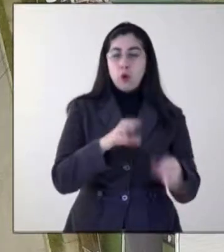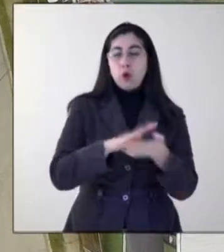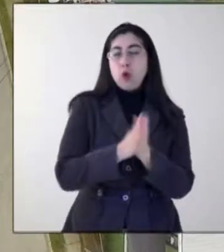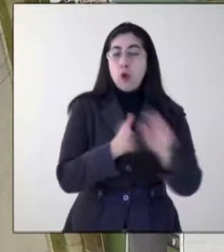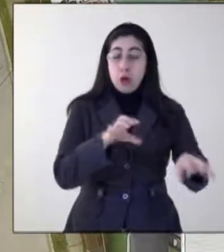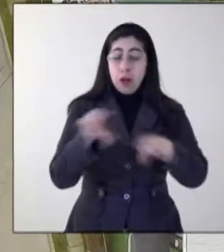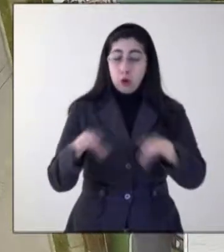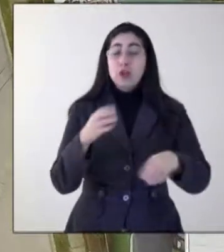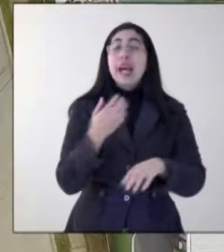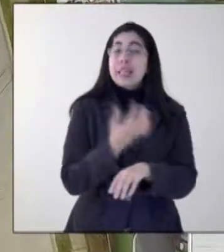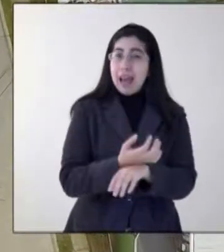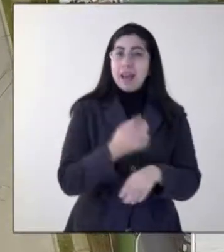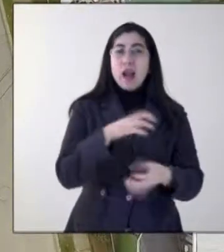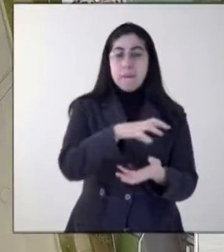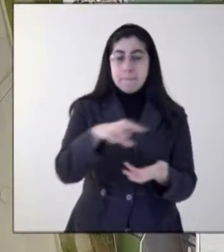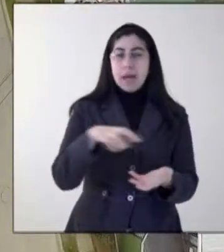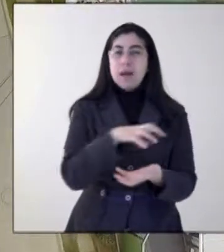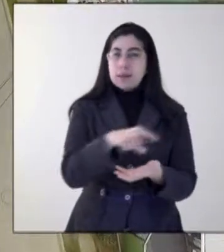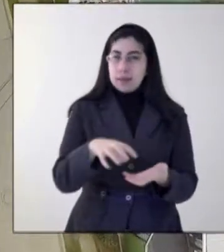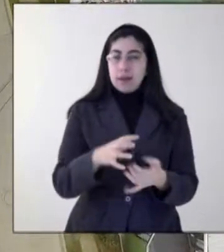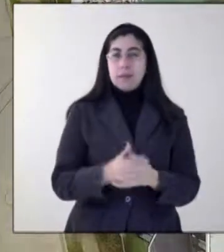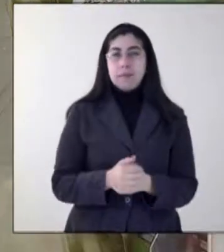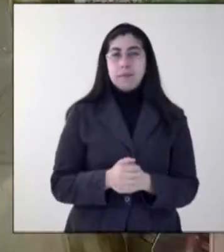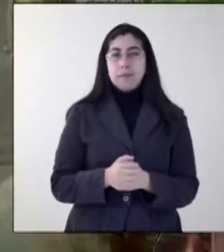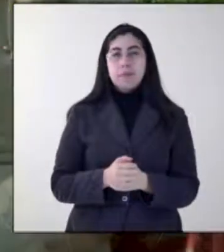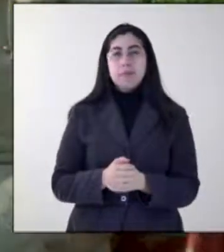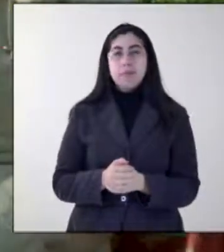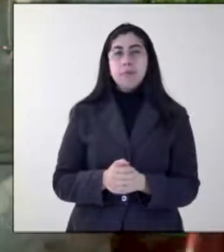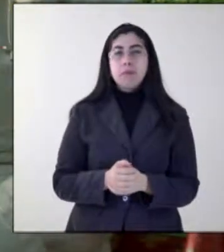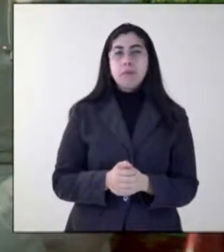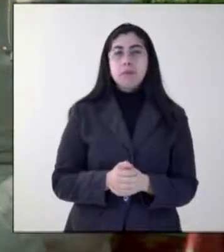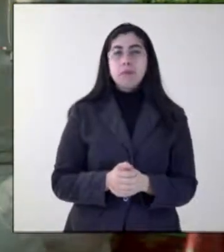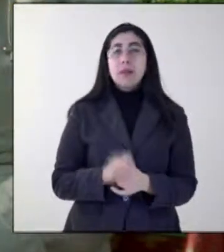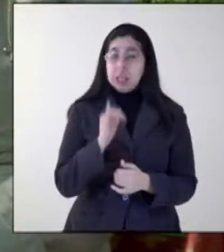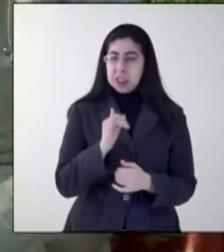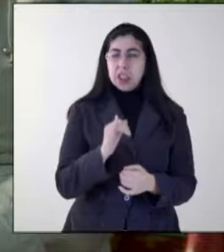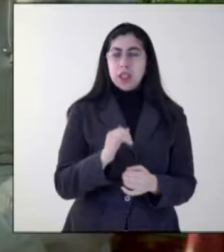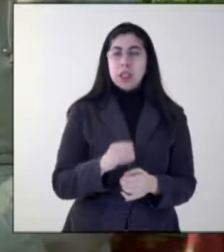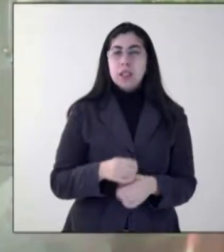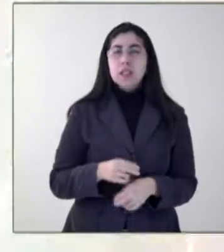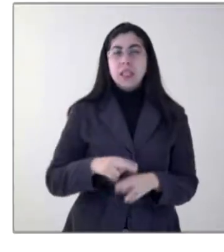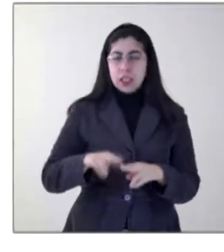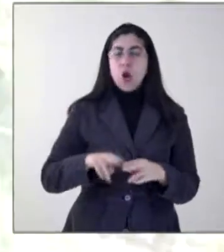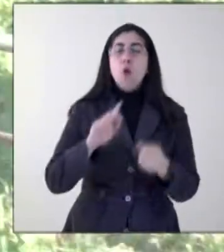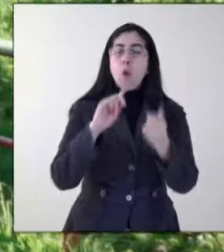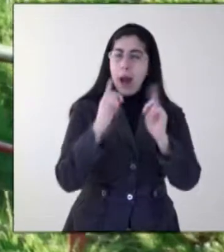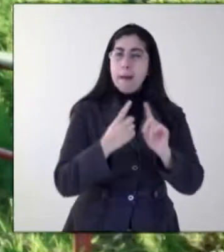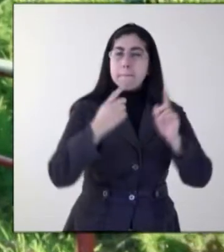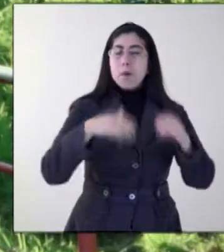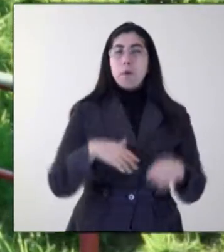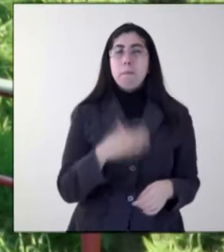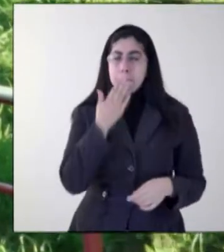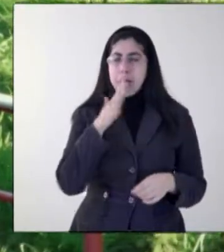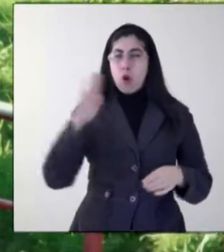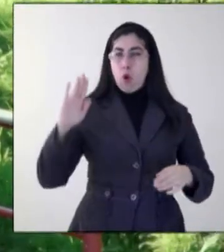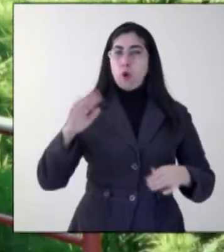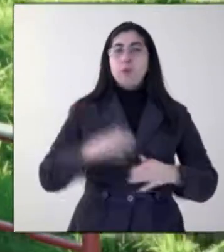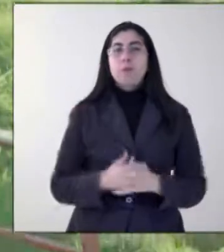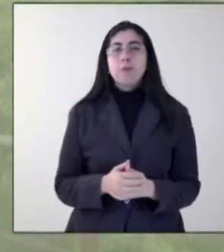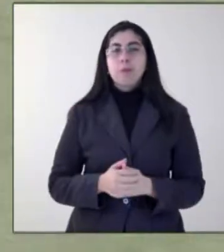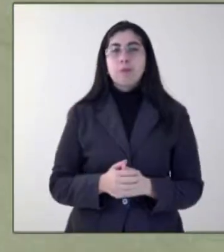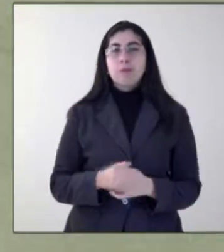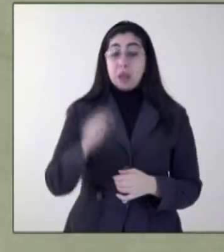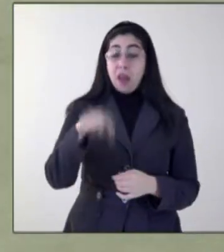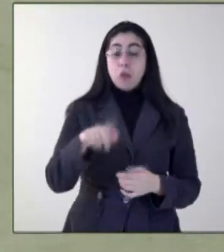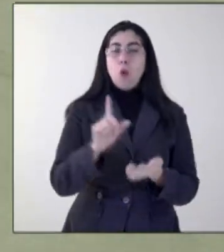placita. En general, ha habido un mejoramiento muy fuerte. Era un